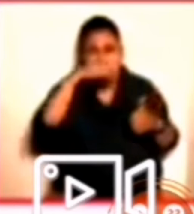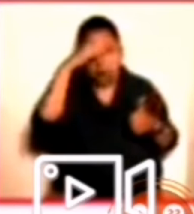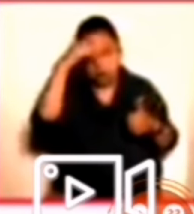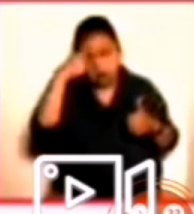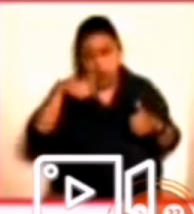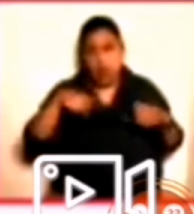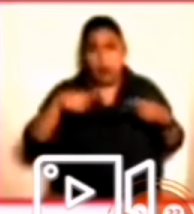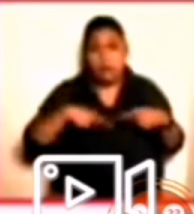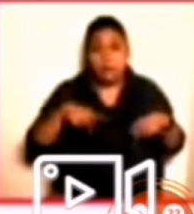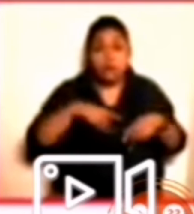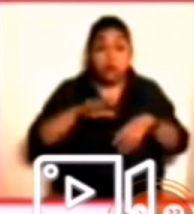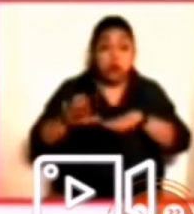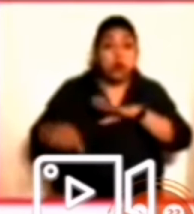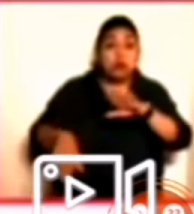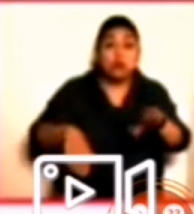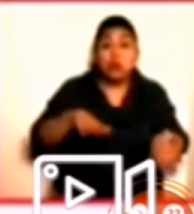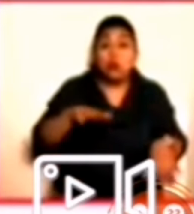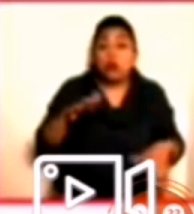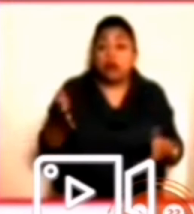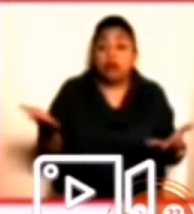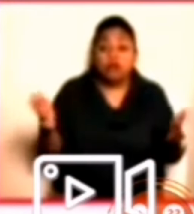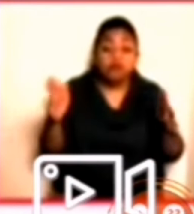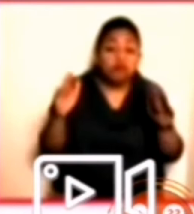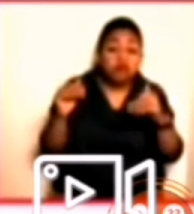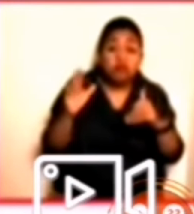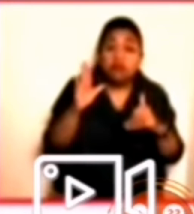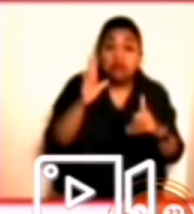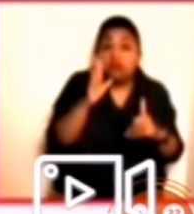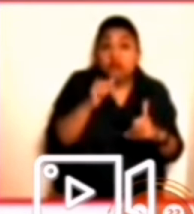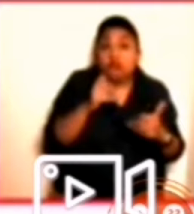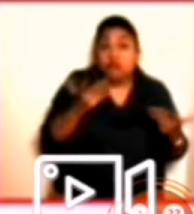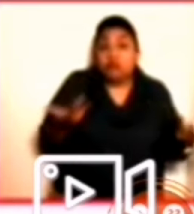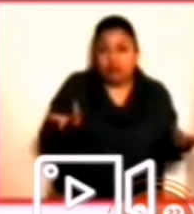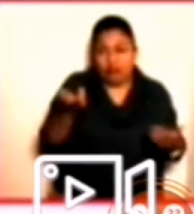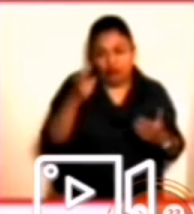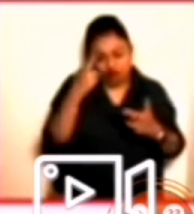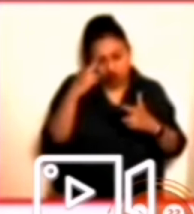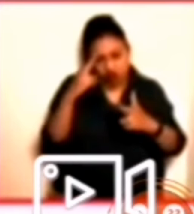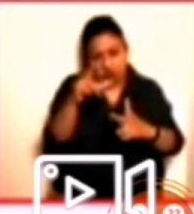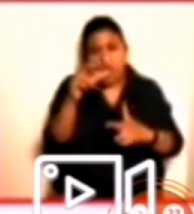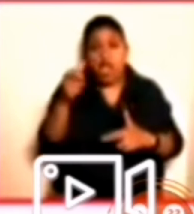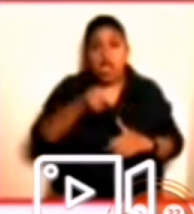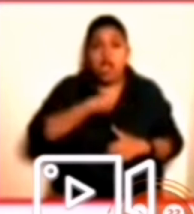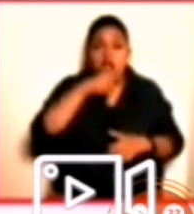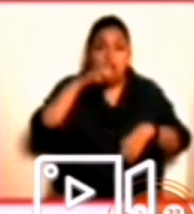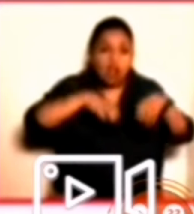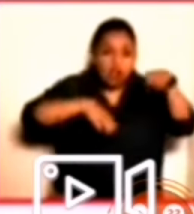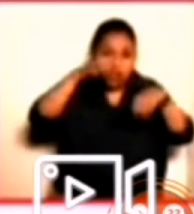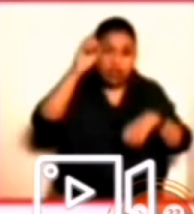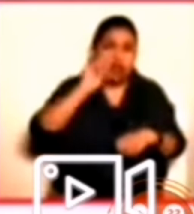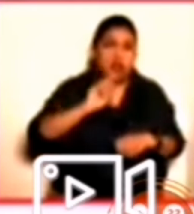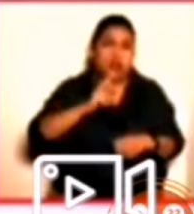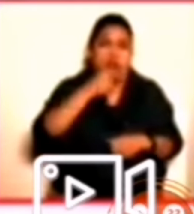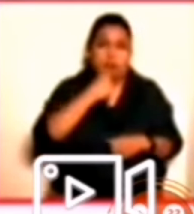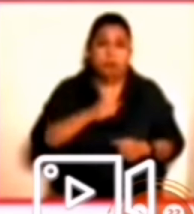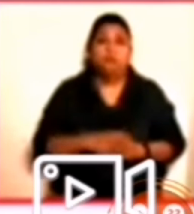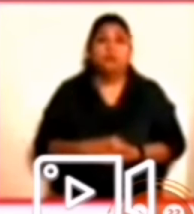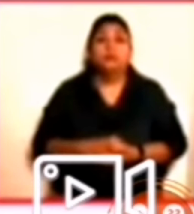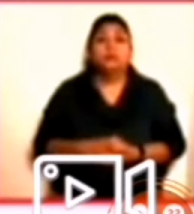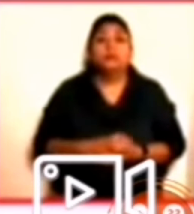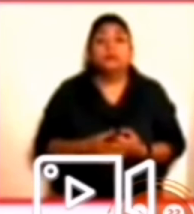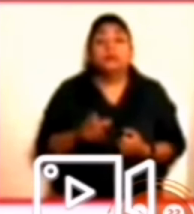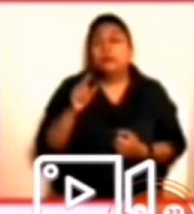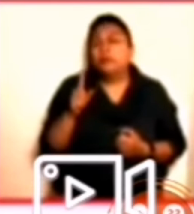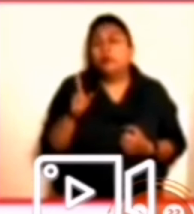personas que se nos van y que no podemos despedirnos de ellas es un homenaje a nuestros ancianos y ancianas de maneras